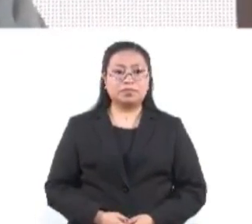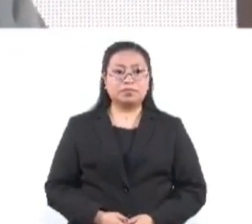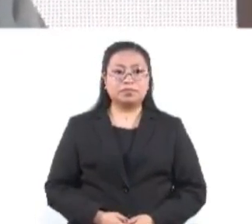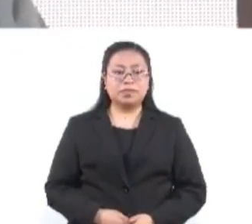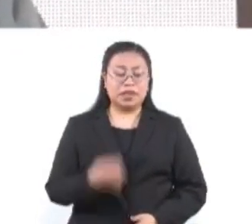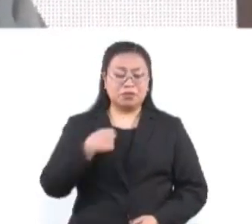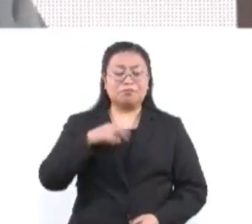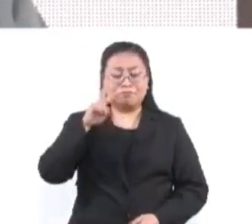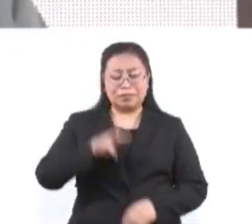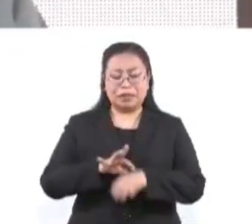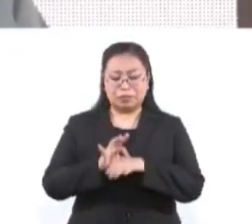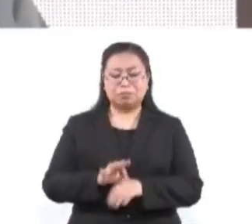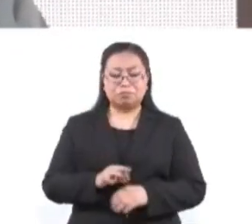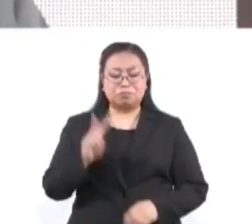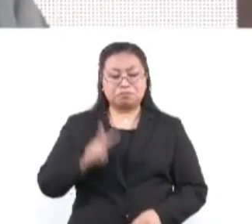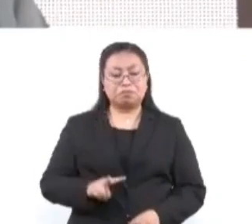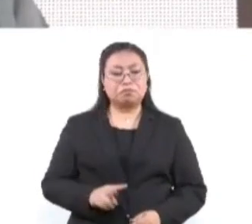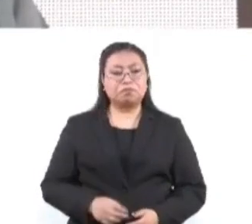realmente